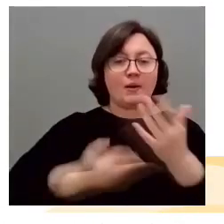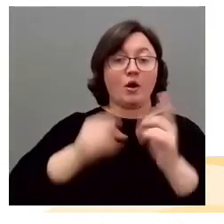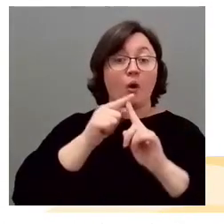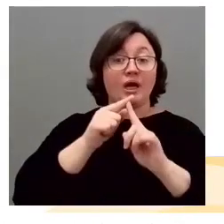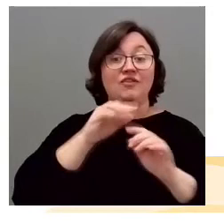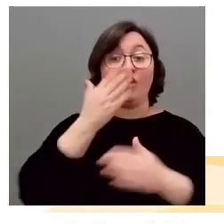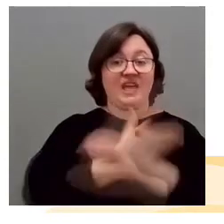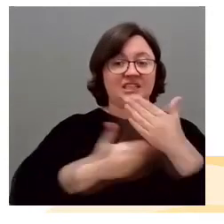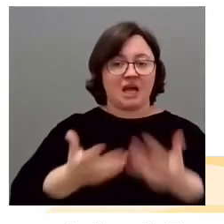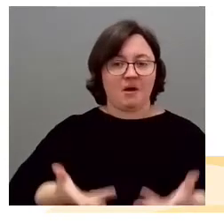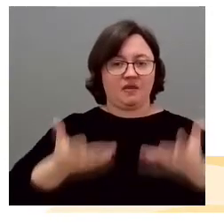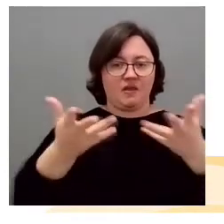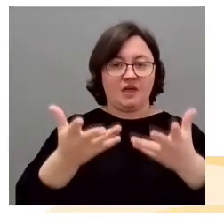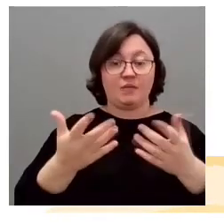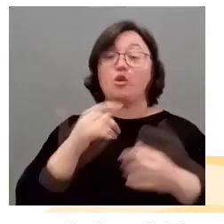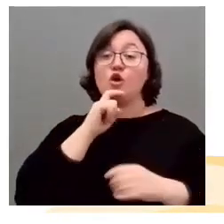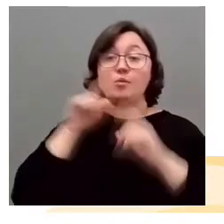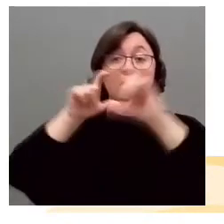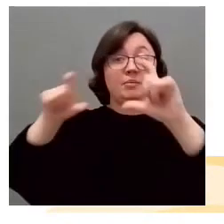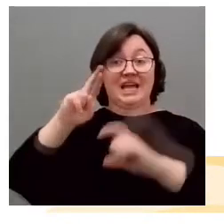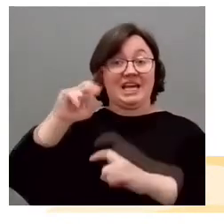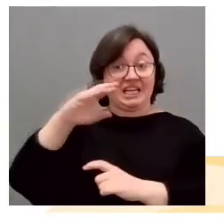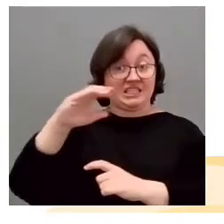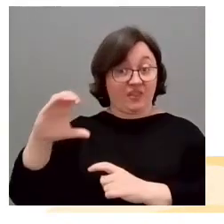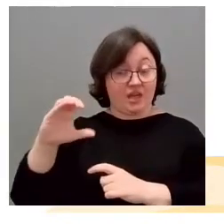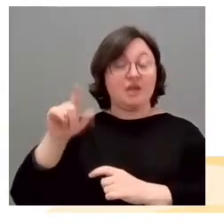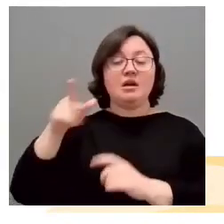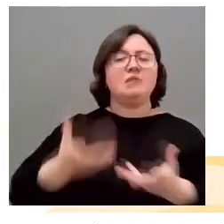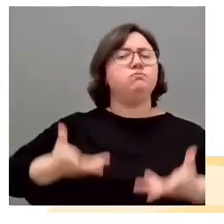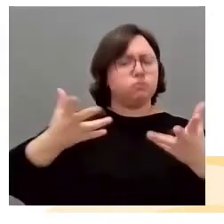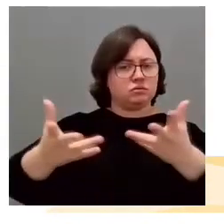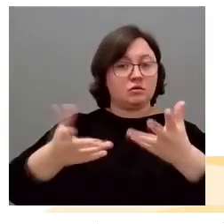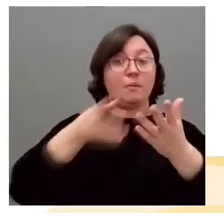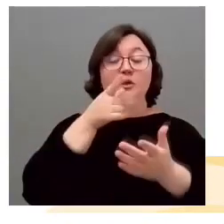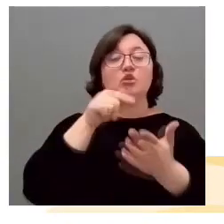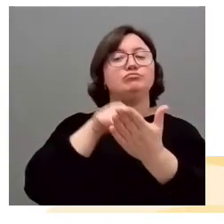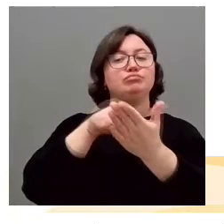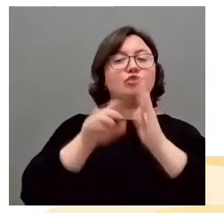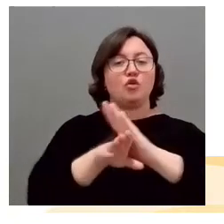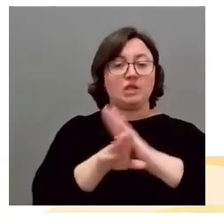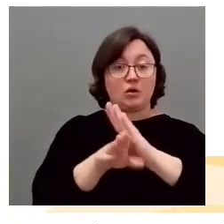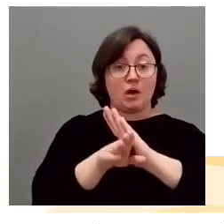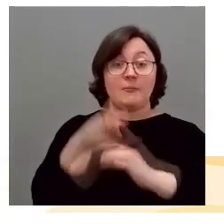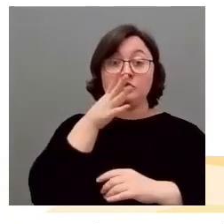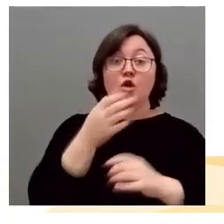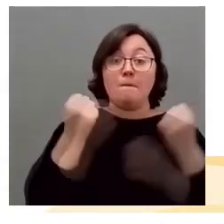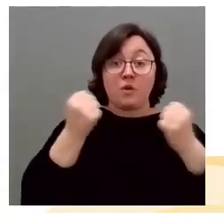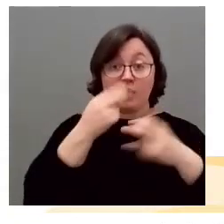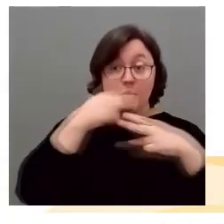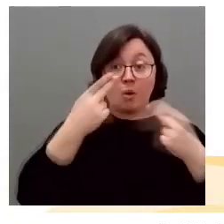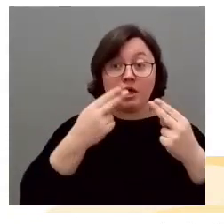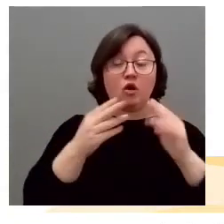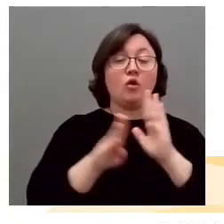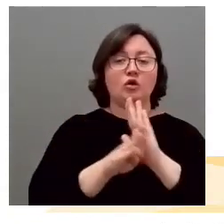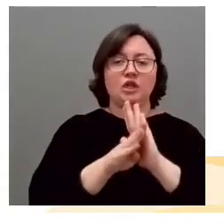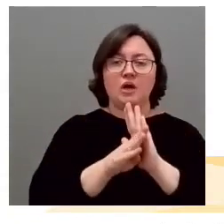a través de su responsabilidad social corporativa. Para eso hay que intensificar y hay que estar presentes, los poderes públicos tenemos que estar